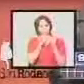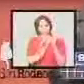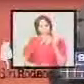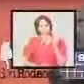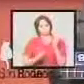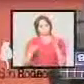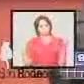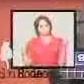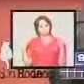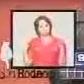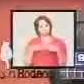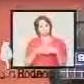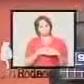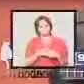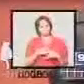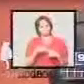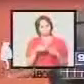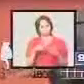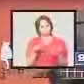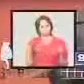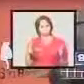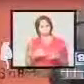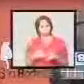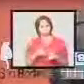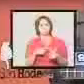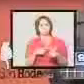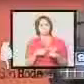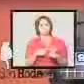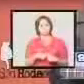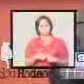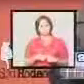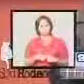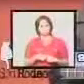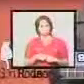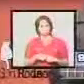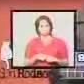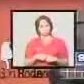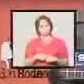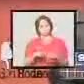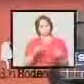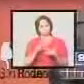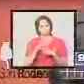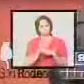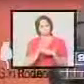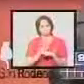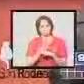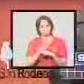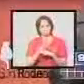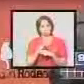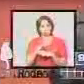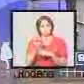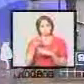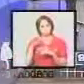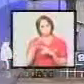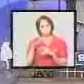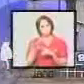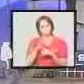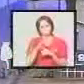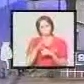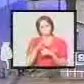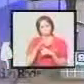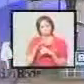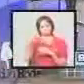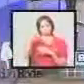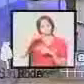una ampliación de una cocina, de una casita. ¿De Jicaral? Sí, el banco de Jicaral. en el Banco Popular de Jicaral. Sí,